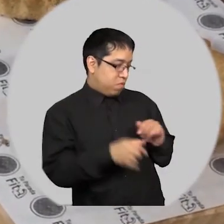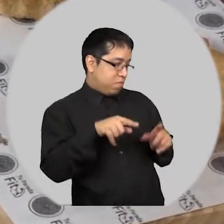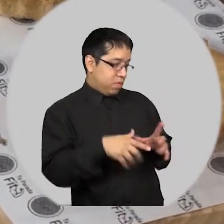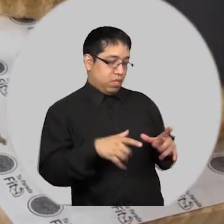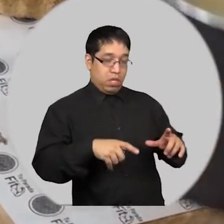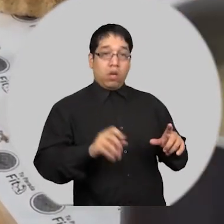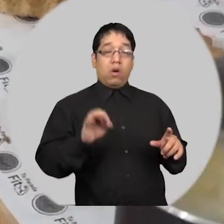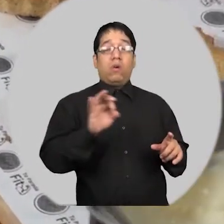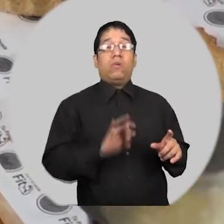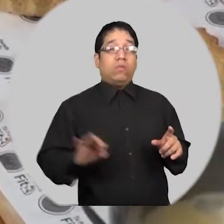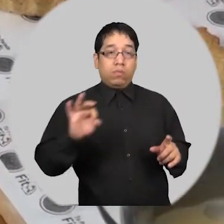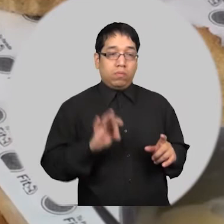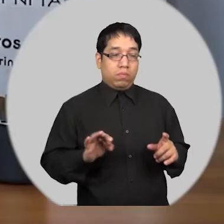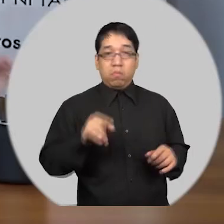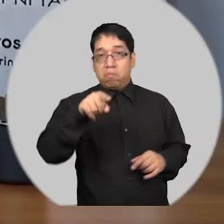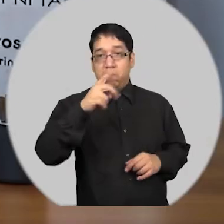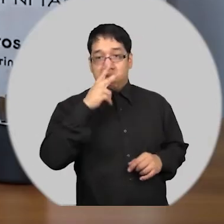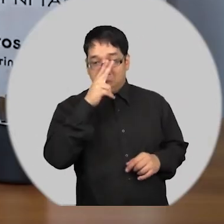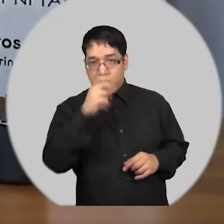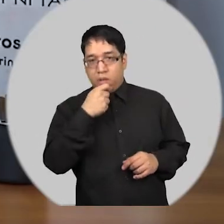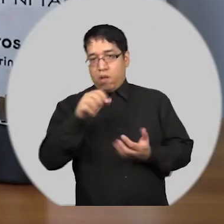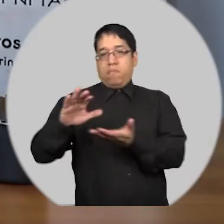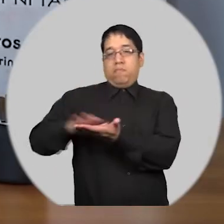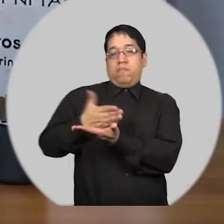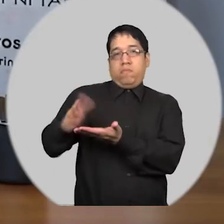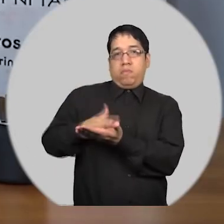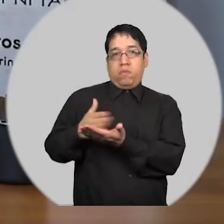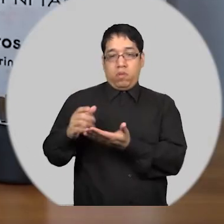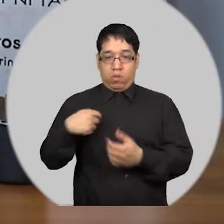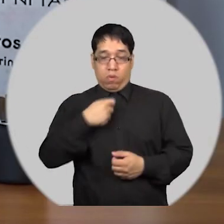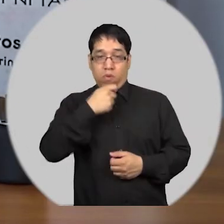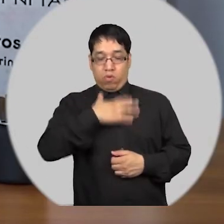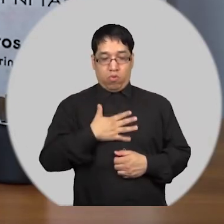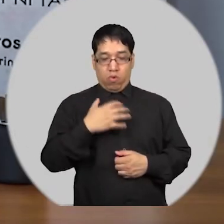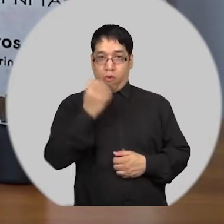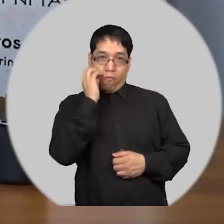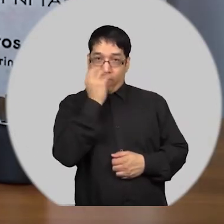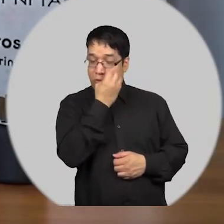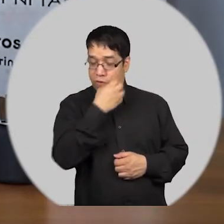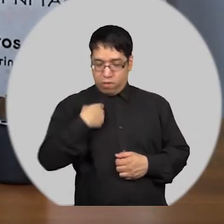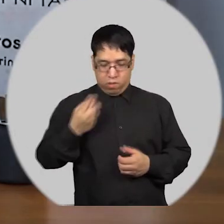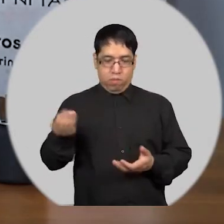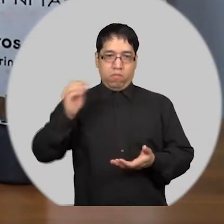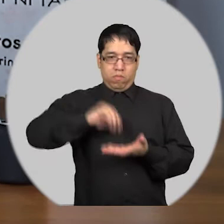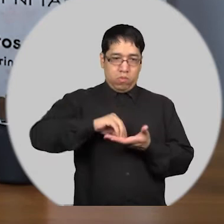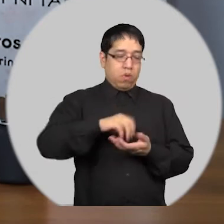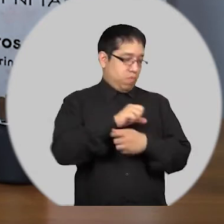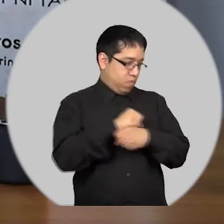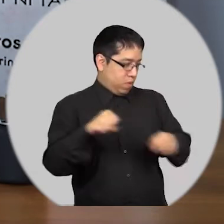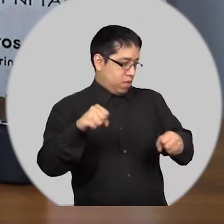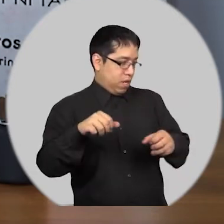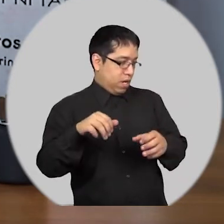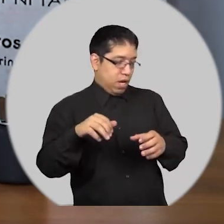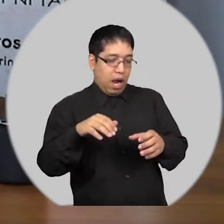manera. Y también, si les gusta la mermelada, en este caso yo elegí de frutilla, en esta vamos a poner un poquito acá